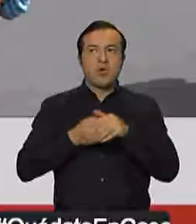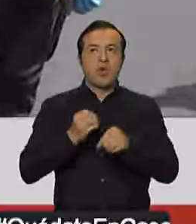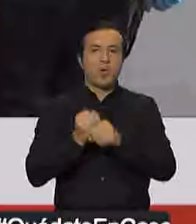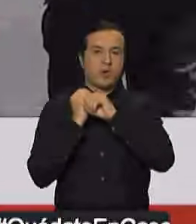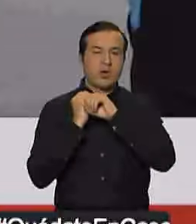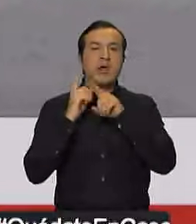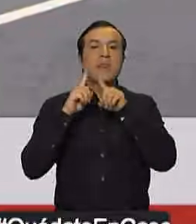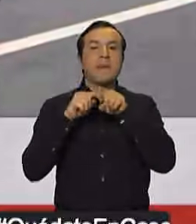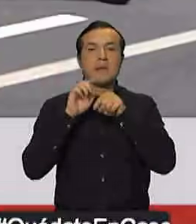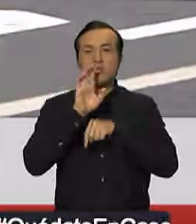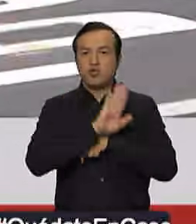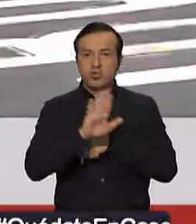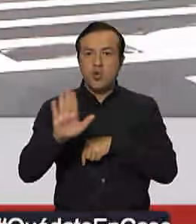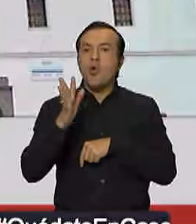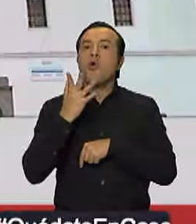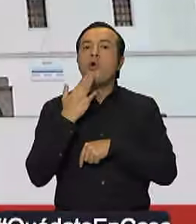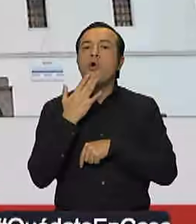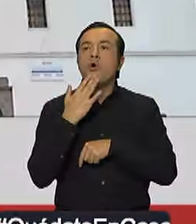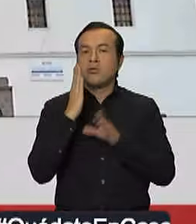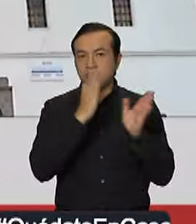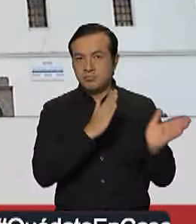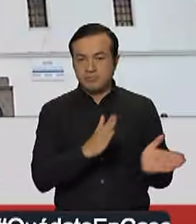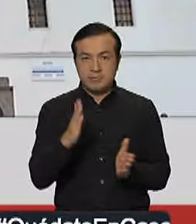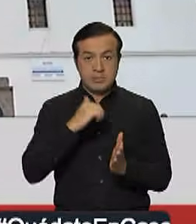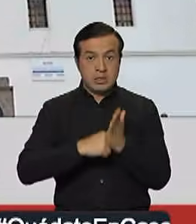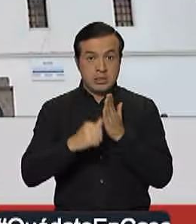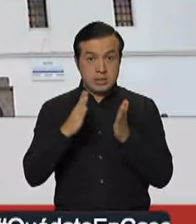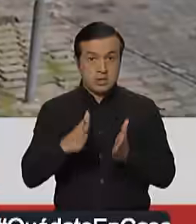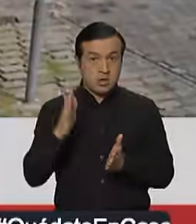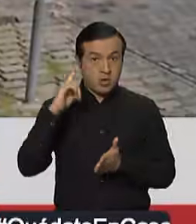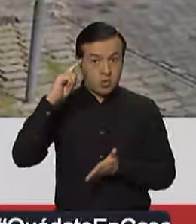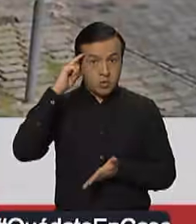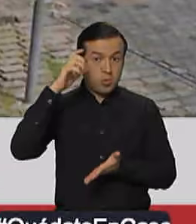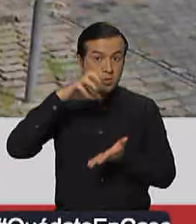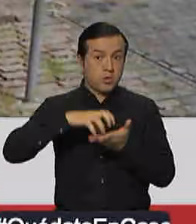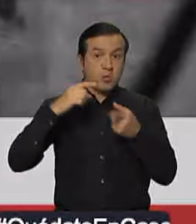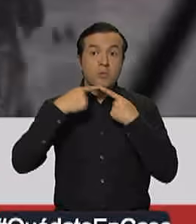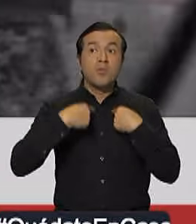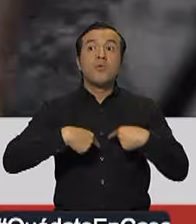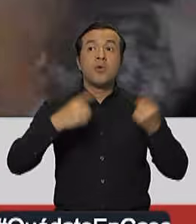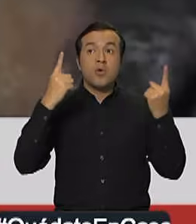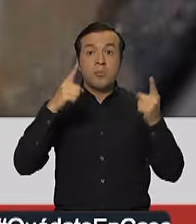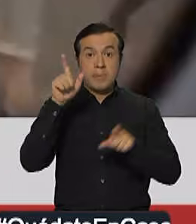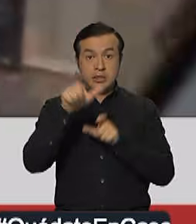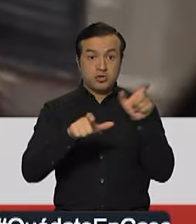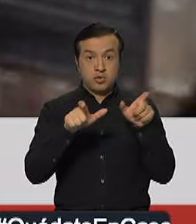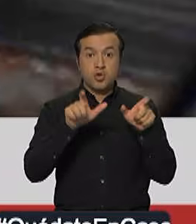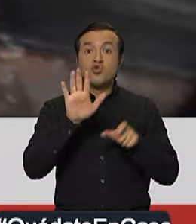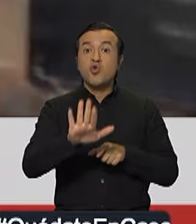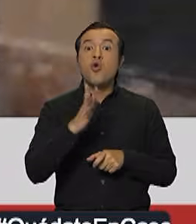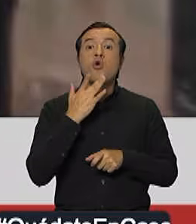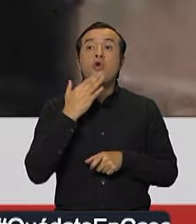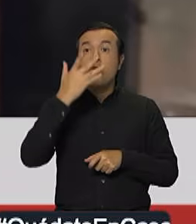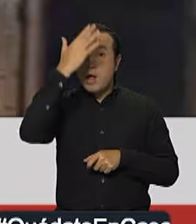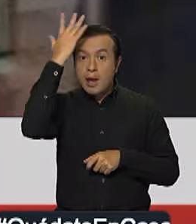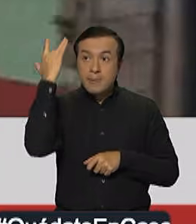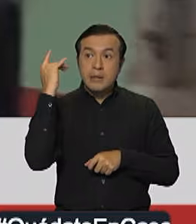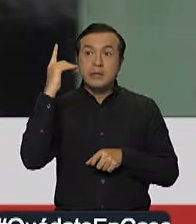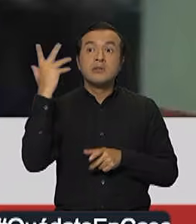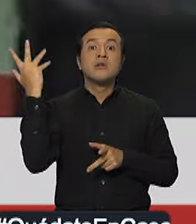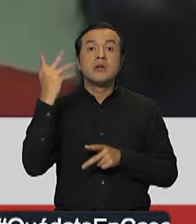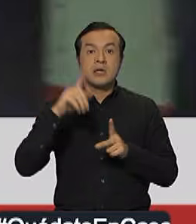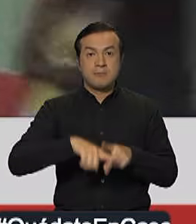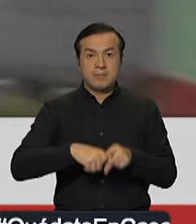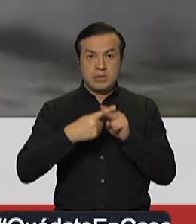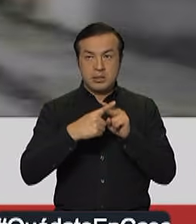cada cantón. Según informó la ministra de Gobierno María Paula Romo, para los cantones que están en color amarillo, el toque de queda regirá